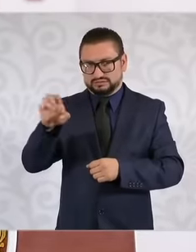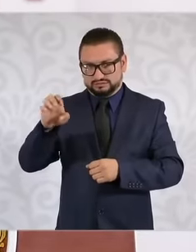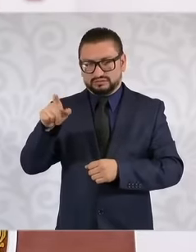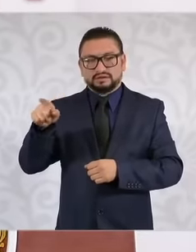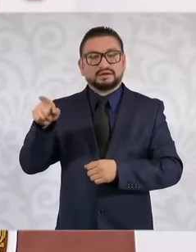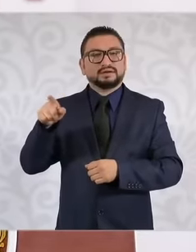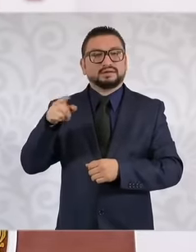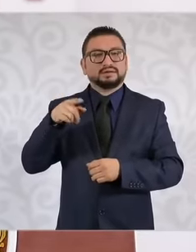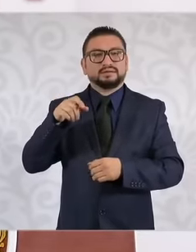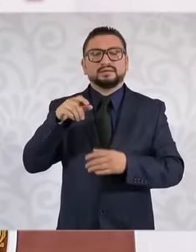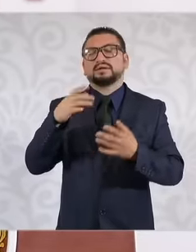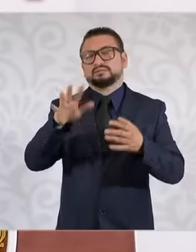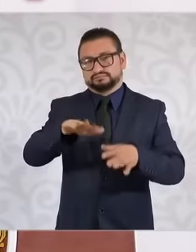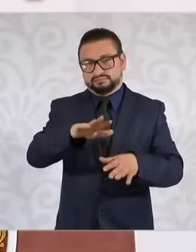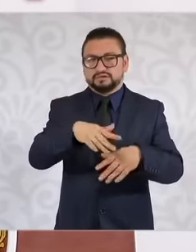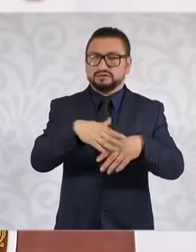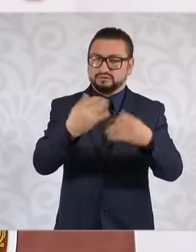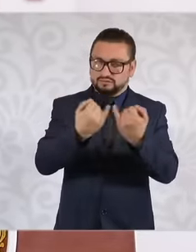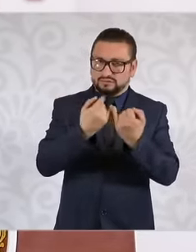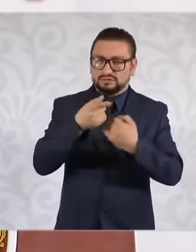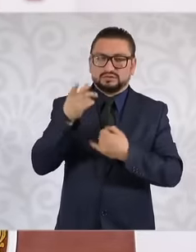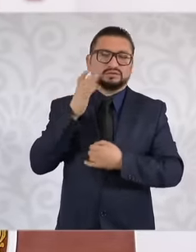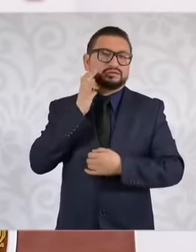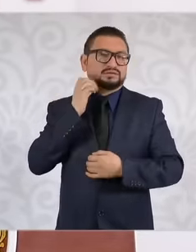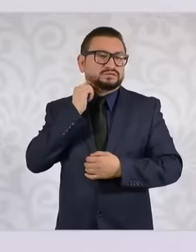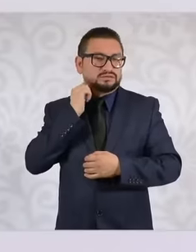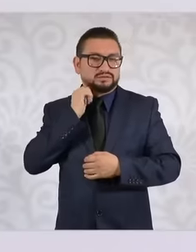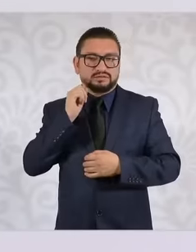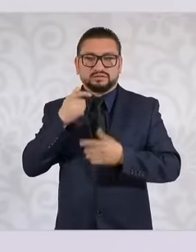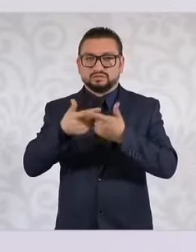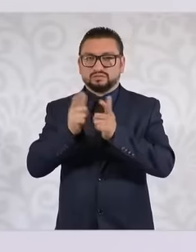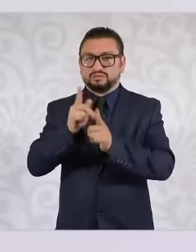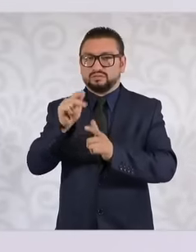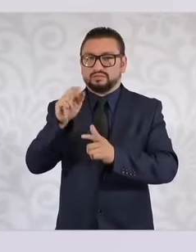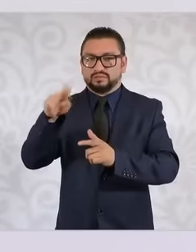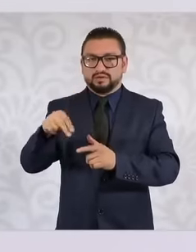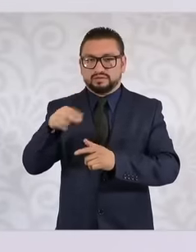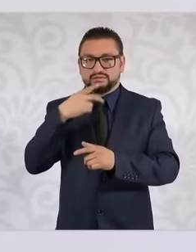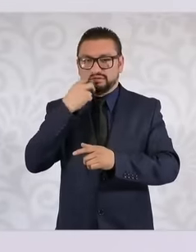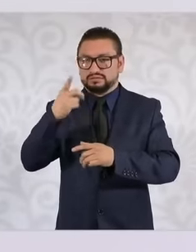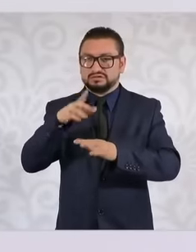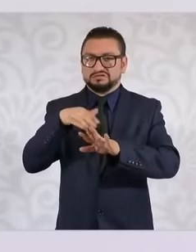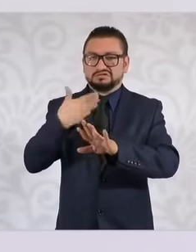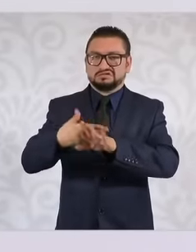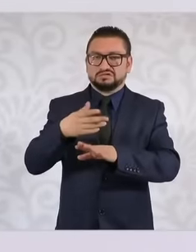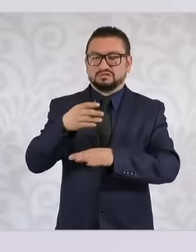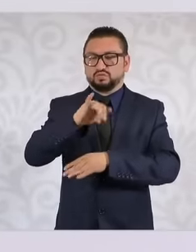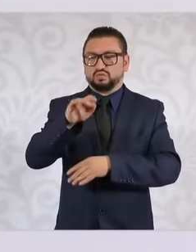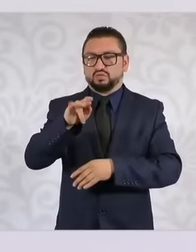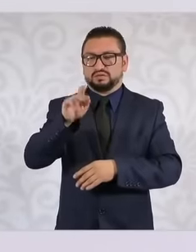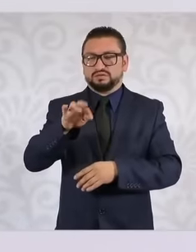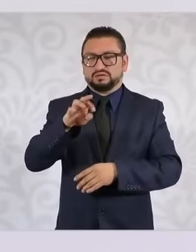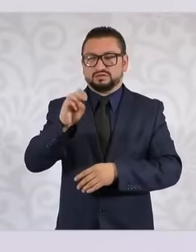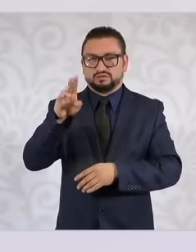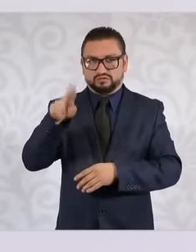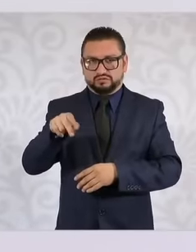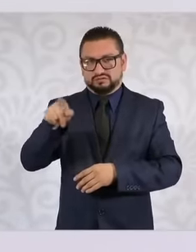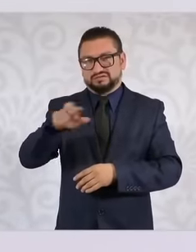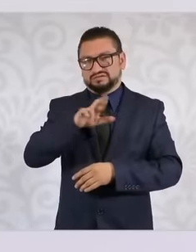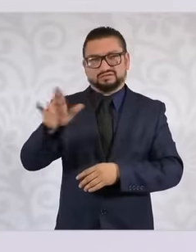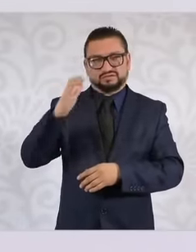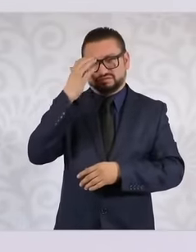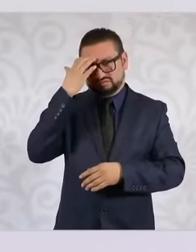en el Senado el PAN votó en contra de Juan Ramón, que es un hombre